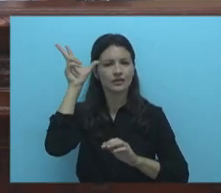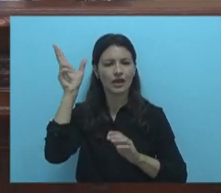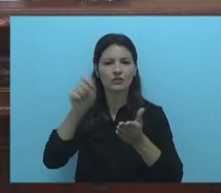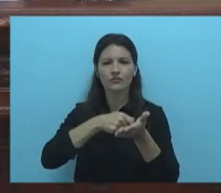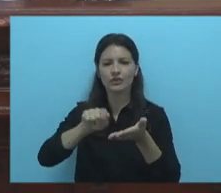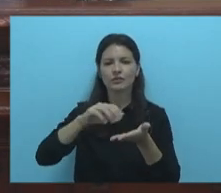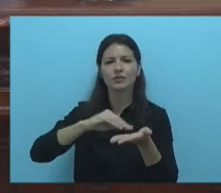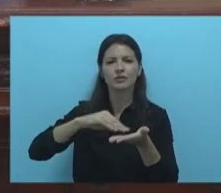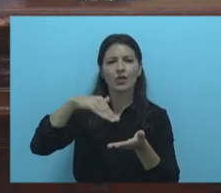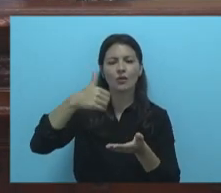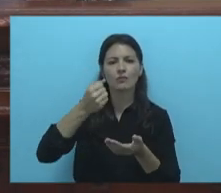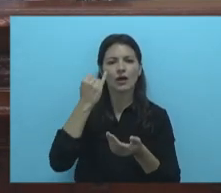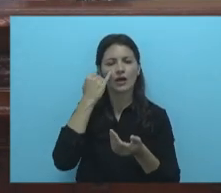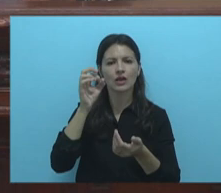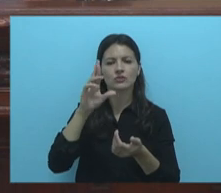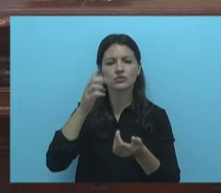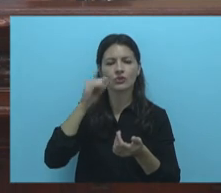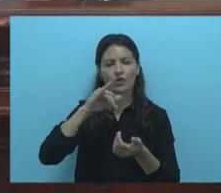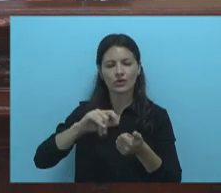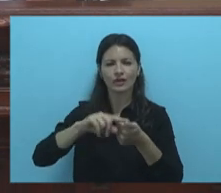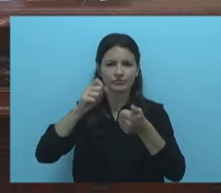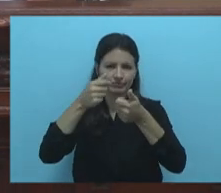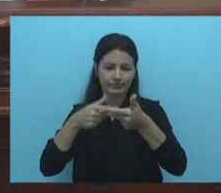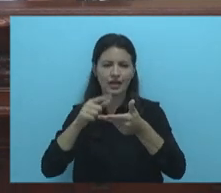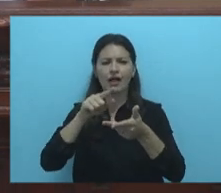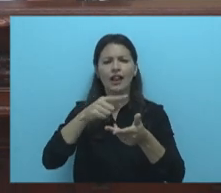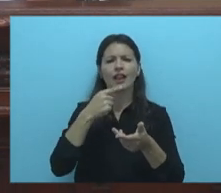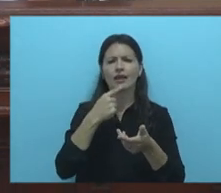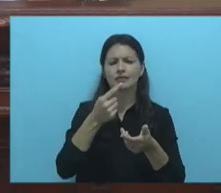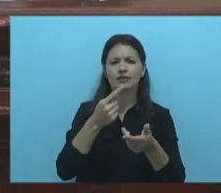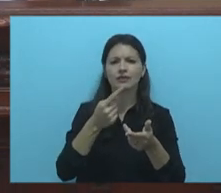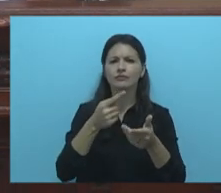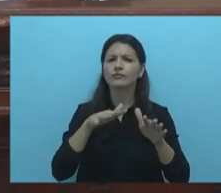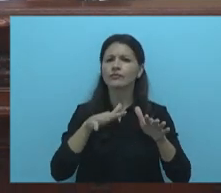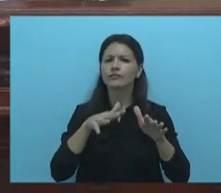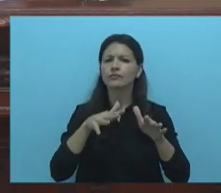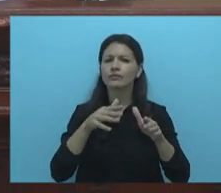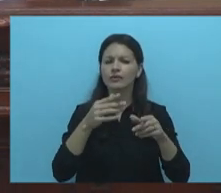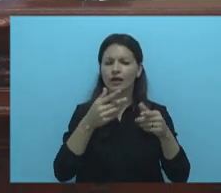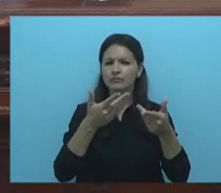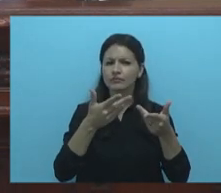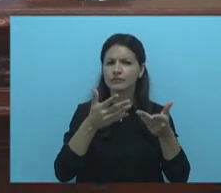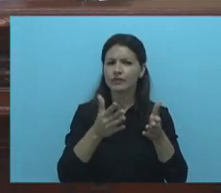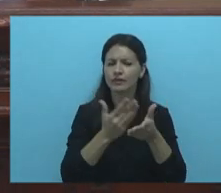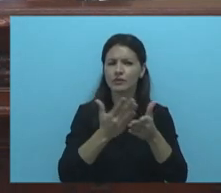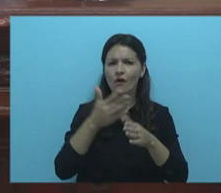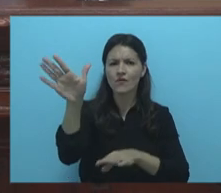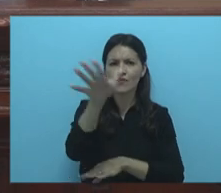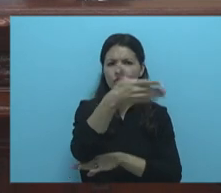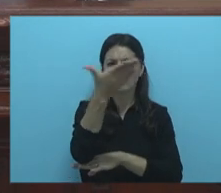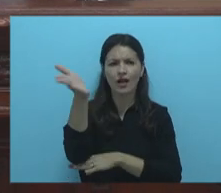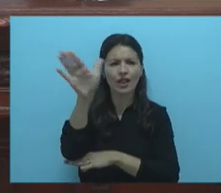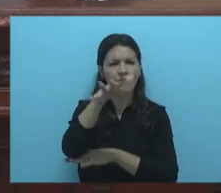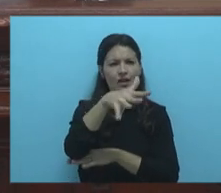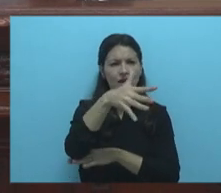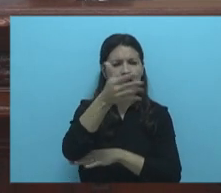Mayorás y Arganiarás y la diputada Armas Velavi, por el cual se regula lo referido al uso, manipulación y tratamiento de la bandera oficial de la Nación, de